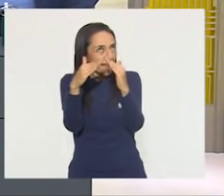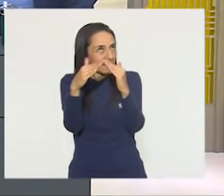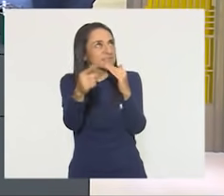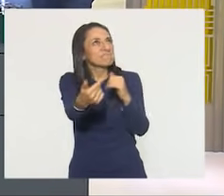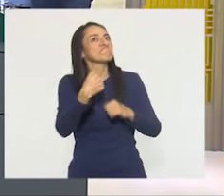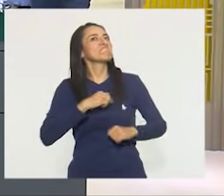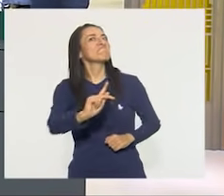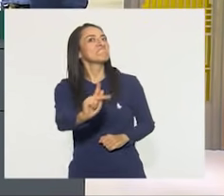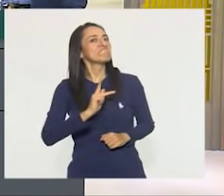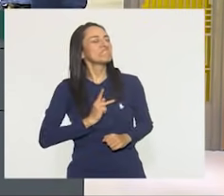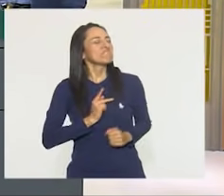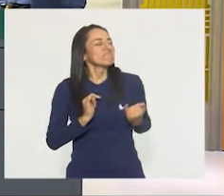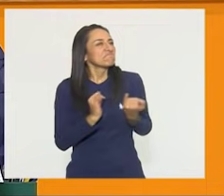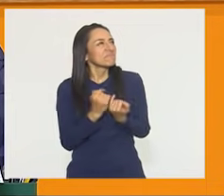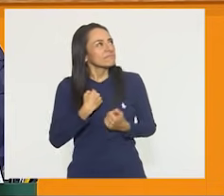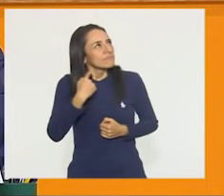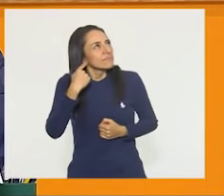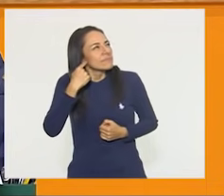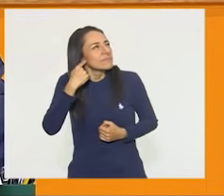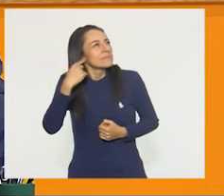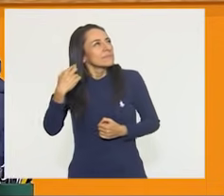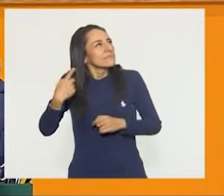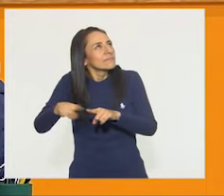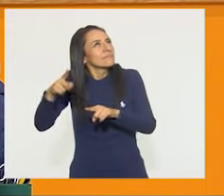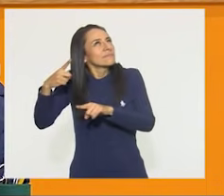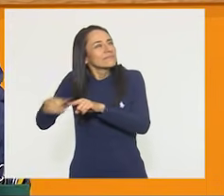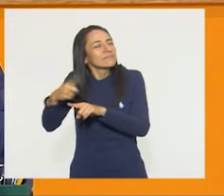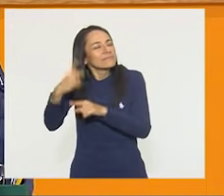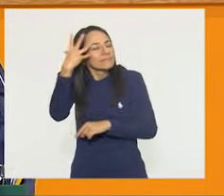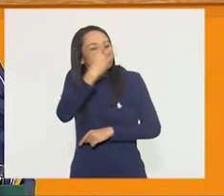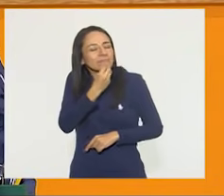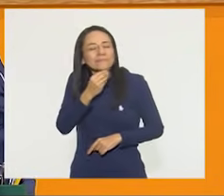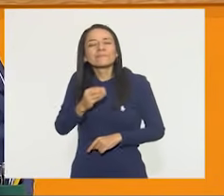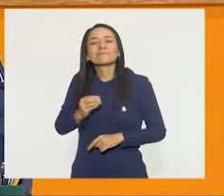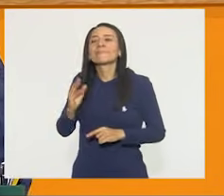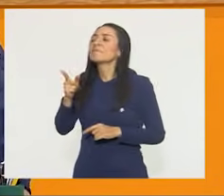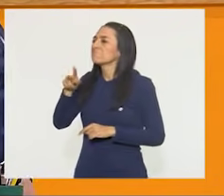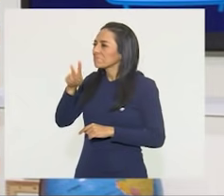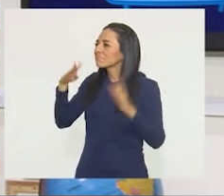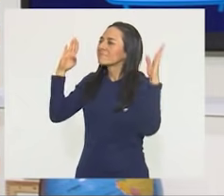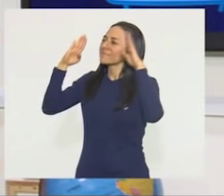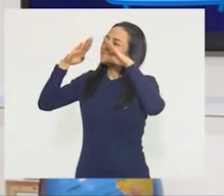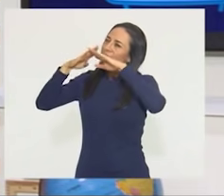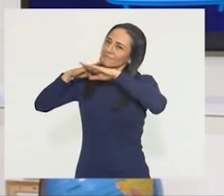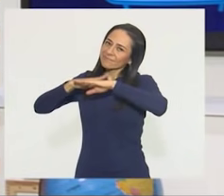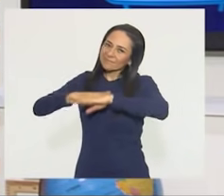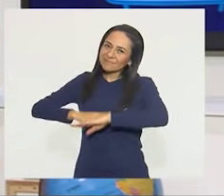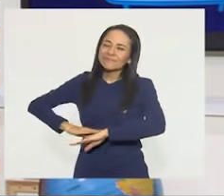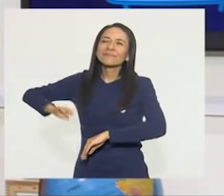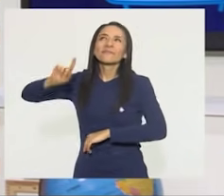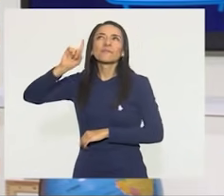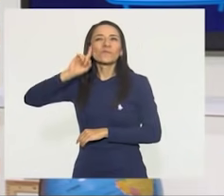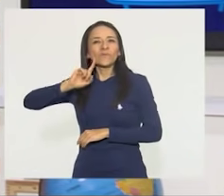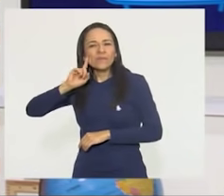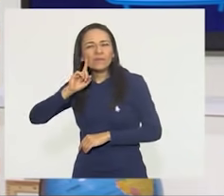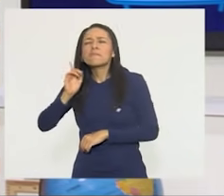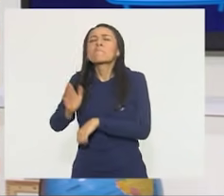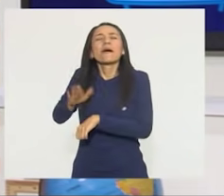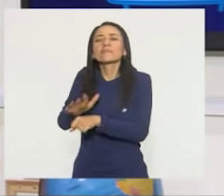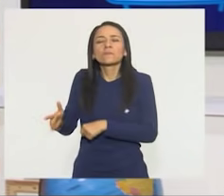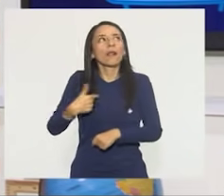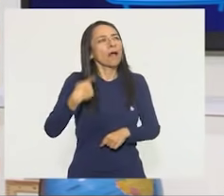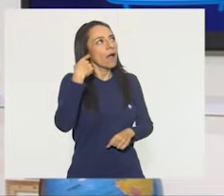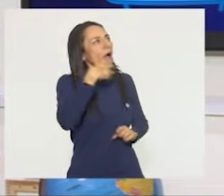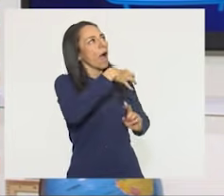sonidos escuchamos en este video. Bastante relajante, desde el sonido de una chica hasta qué otro sonido. Escuché una campana, escuché